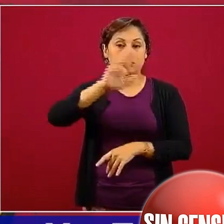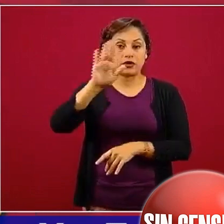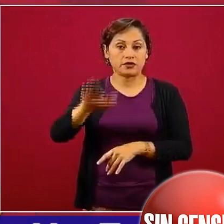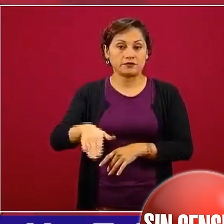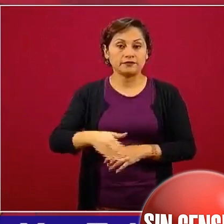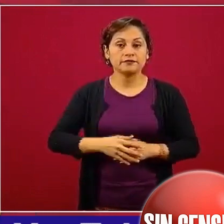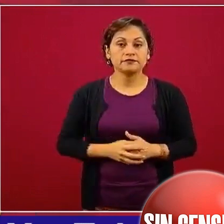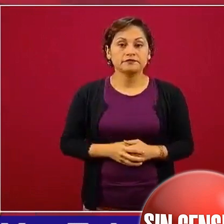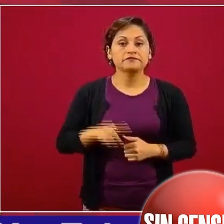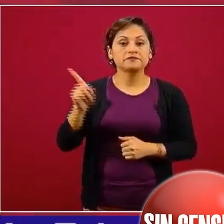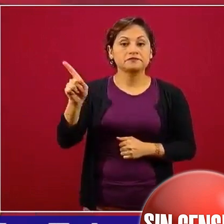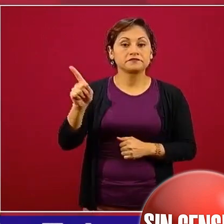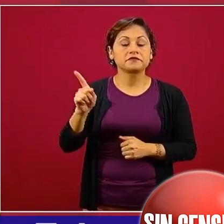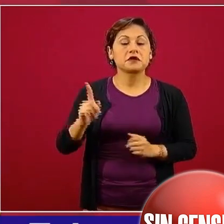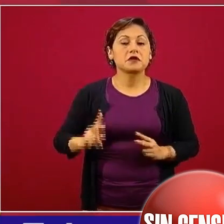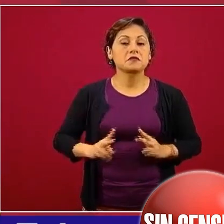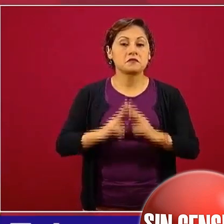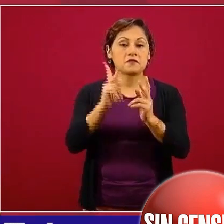en París y allí está.